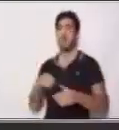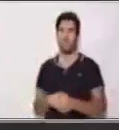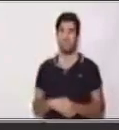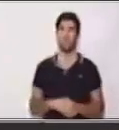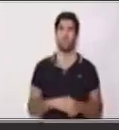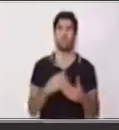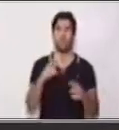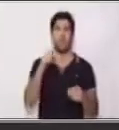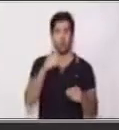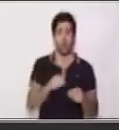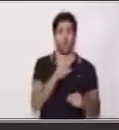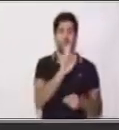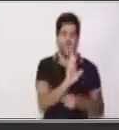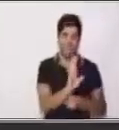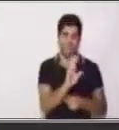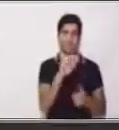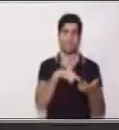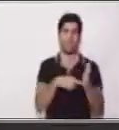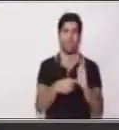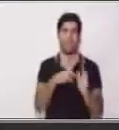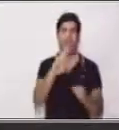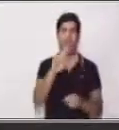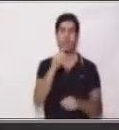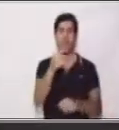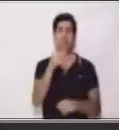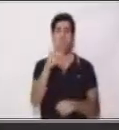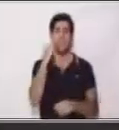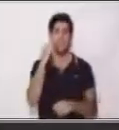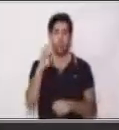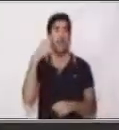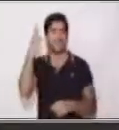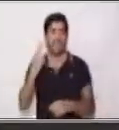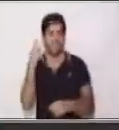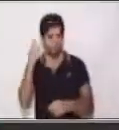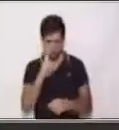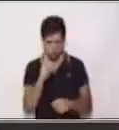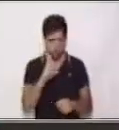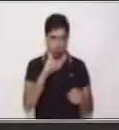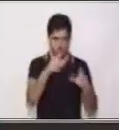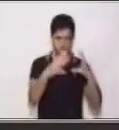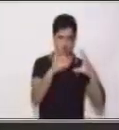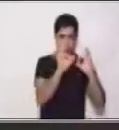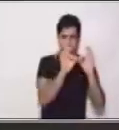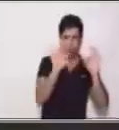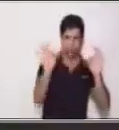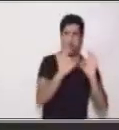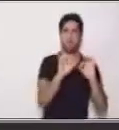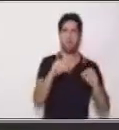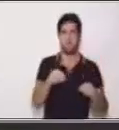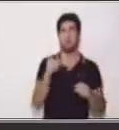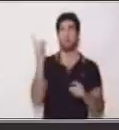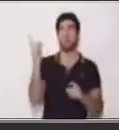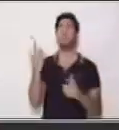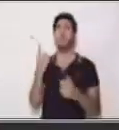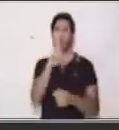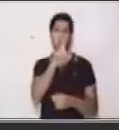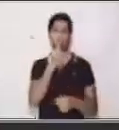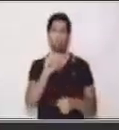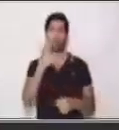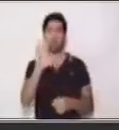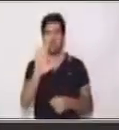diciendo que tiene de radio esta esfera, lo vamos a elevar al cubo y eso nos da por resultado